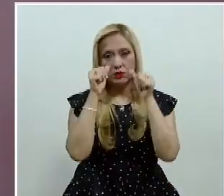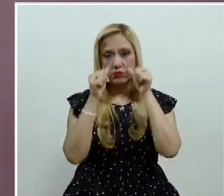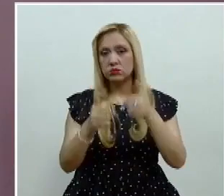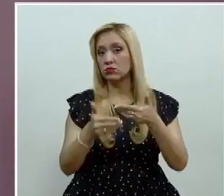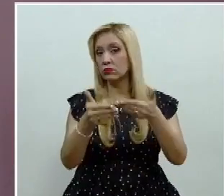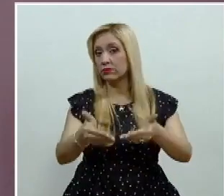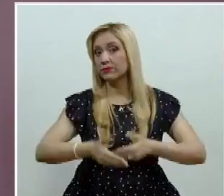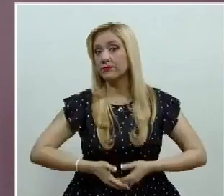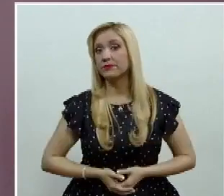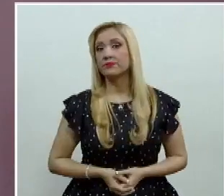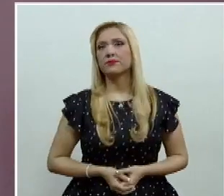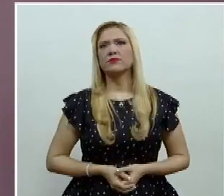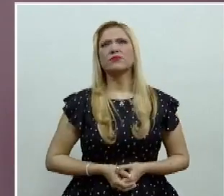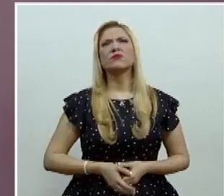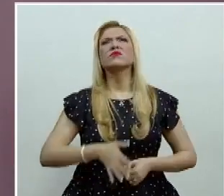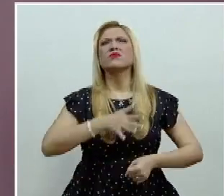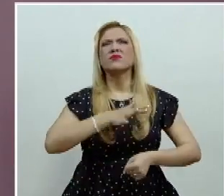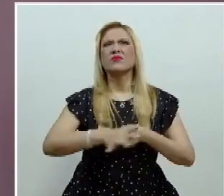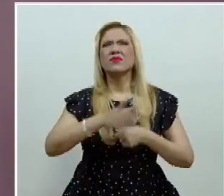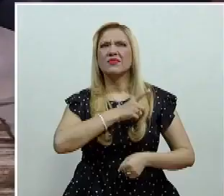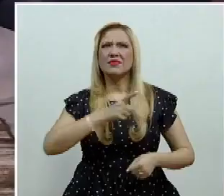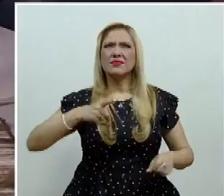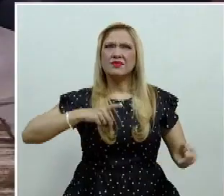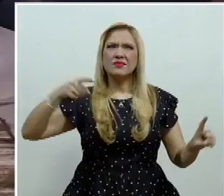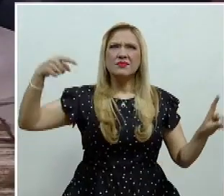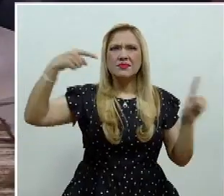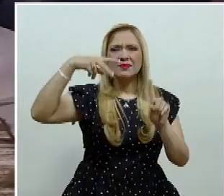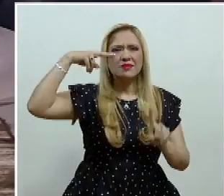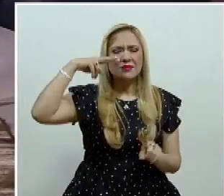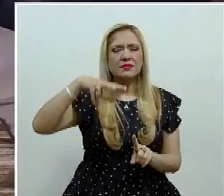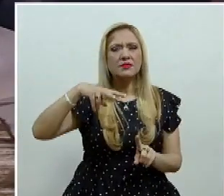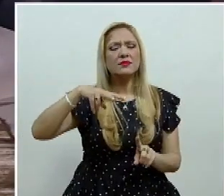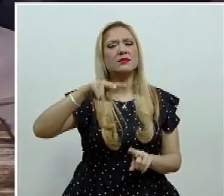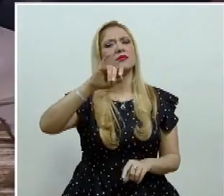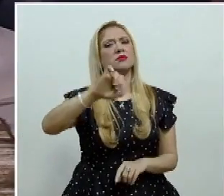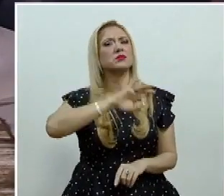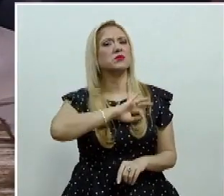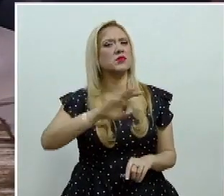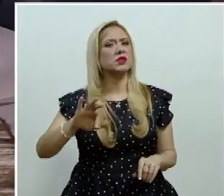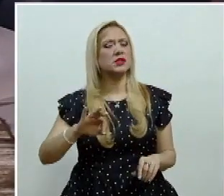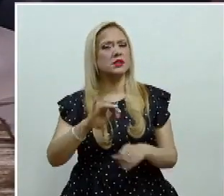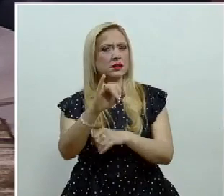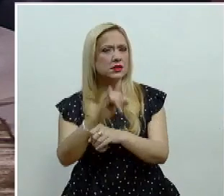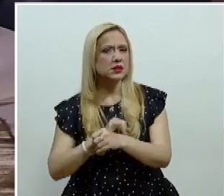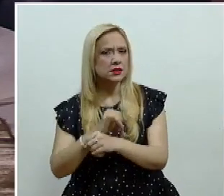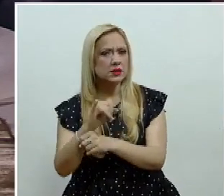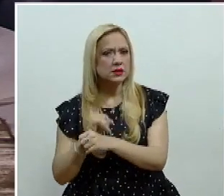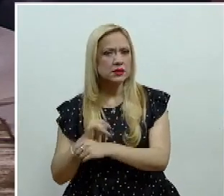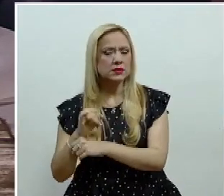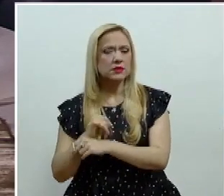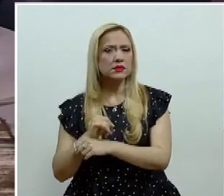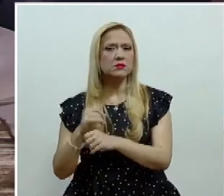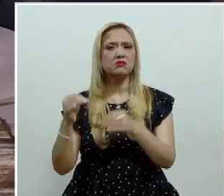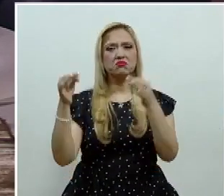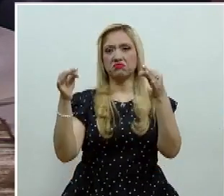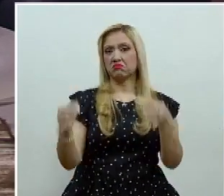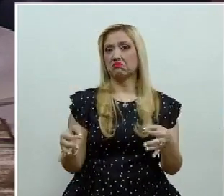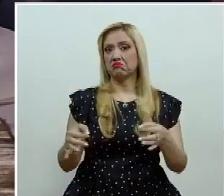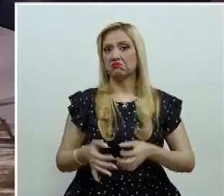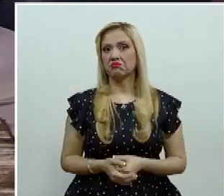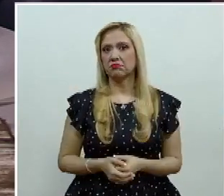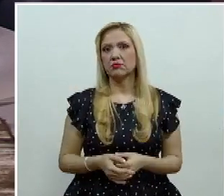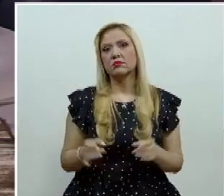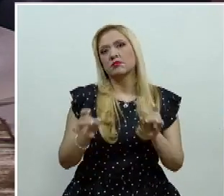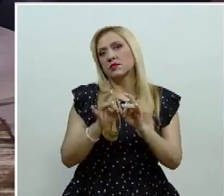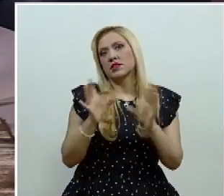impartición de justicia. ¿Qué elementos se deben considerar precisamente para que se pueda realizar una investigación efectiva de